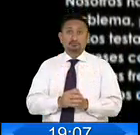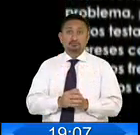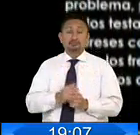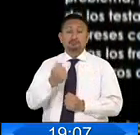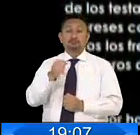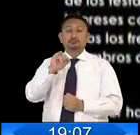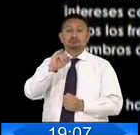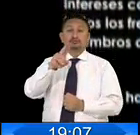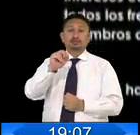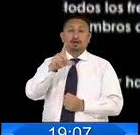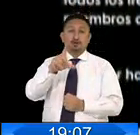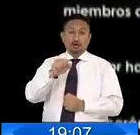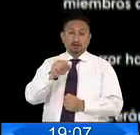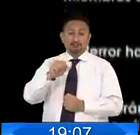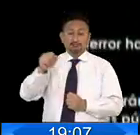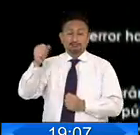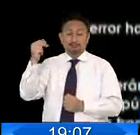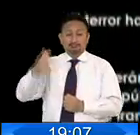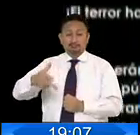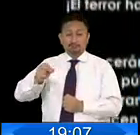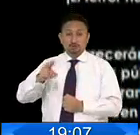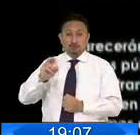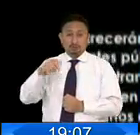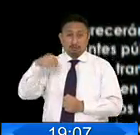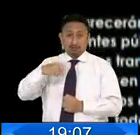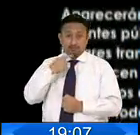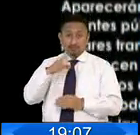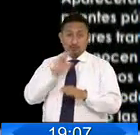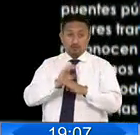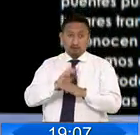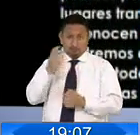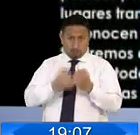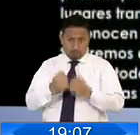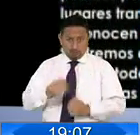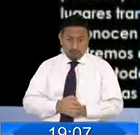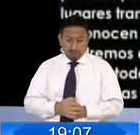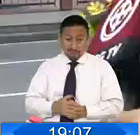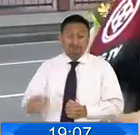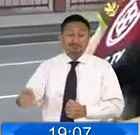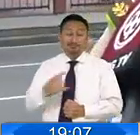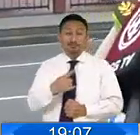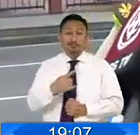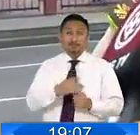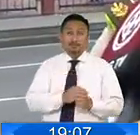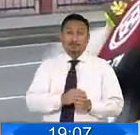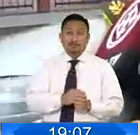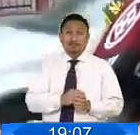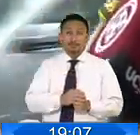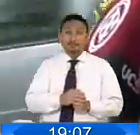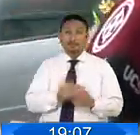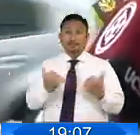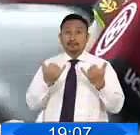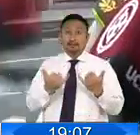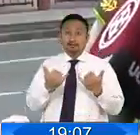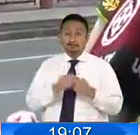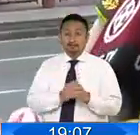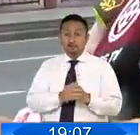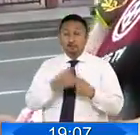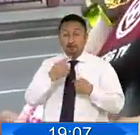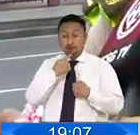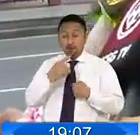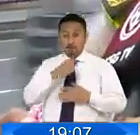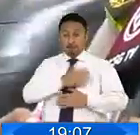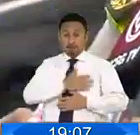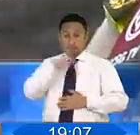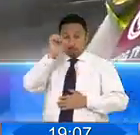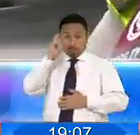y en el que indica que el terror ha comenzado en Ecuador, dijo. Esa situación, la verdad es que eso está manejando las unidades. Yo les puedo dar desde el punto de